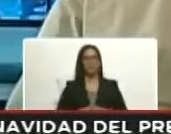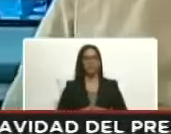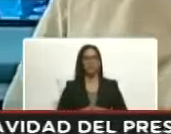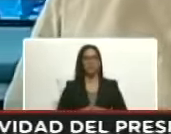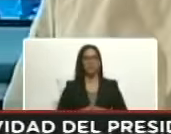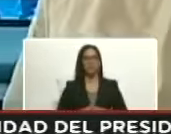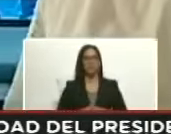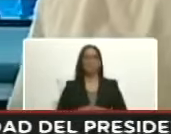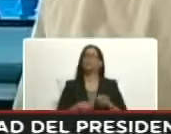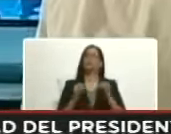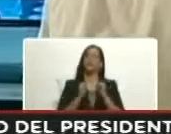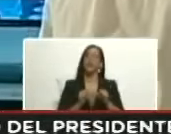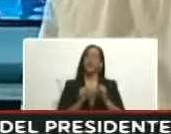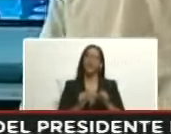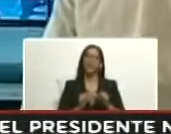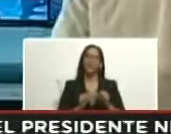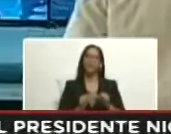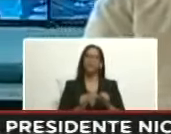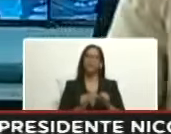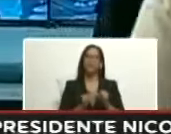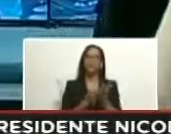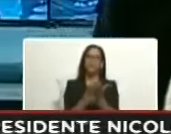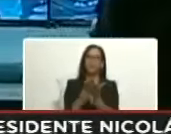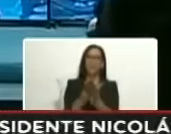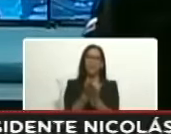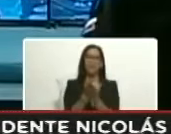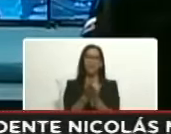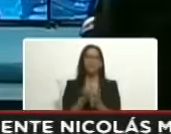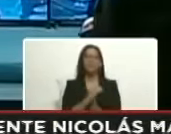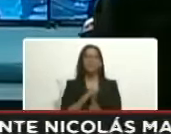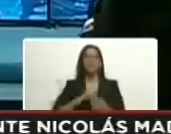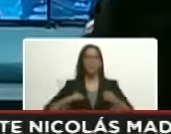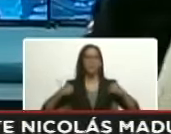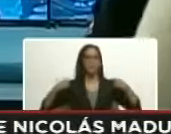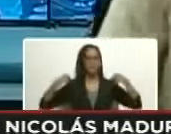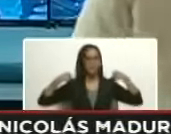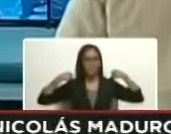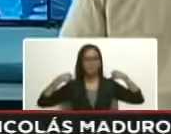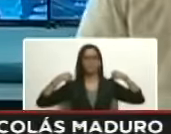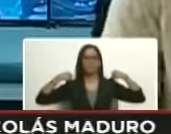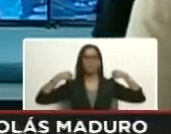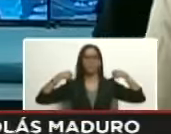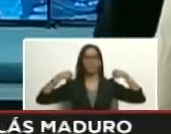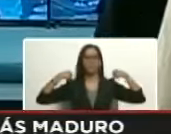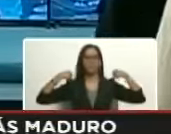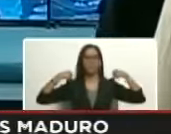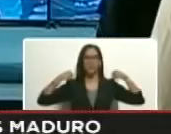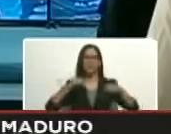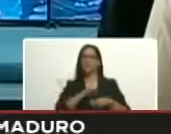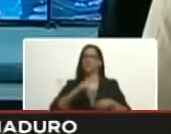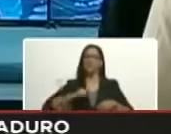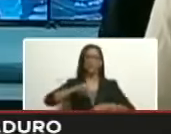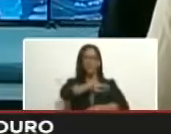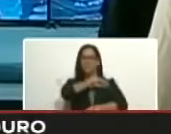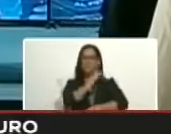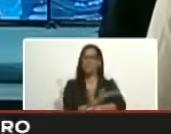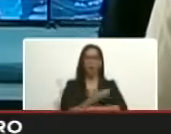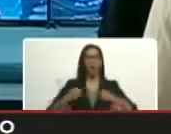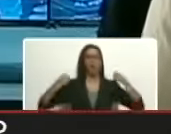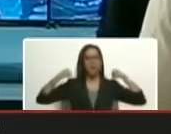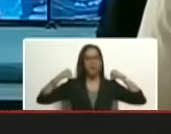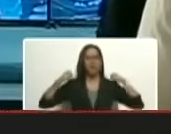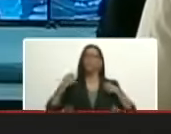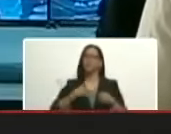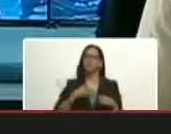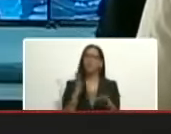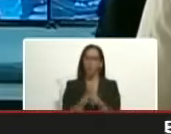Si nos mantenemos firmes y perseverantes, somos invencibles, somos indestructibles. Yo sí creo eso, de